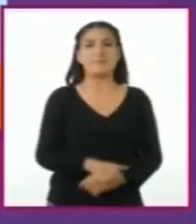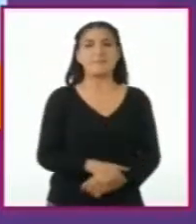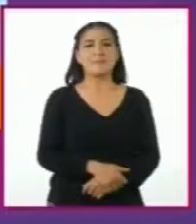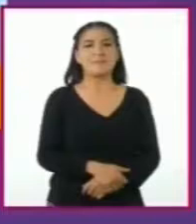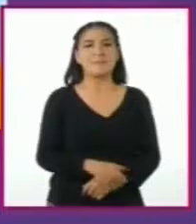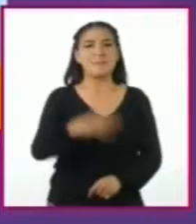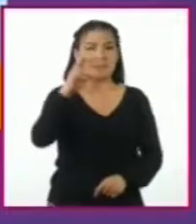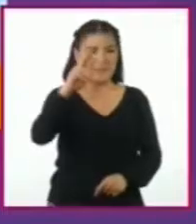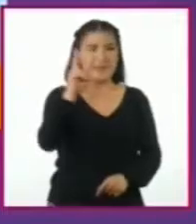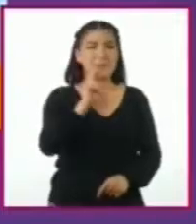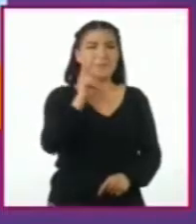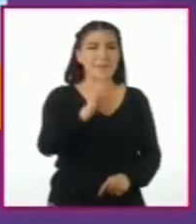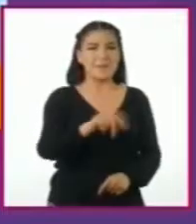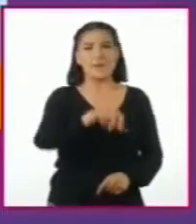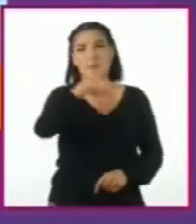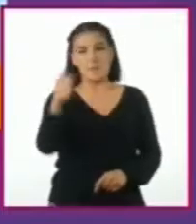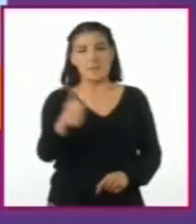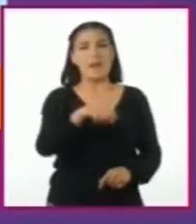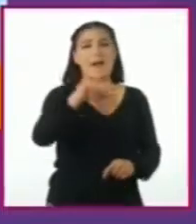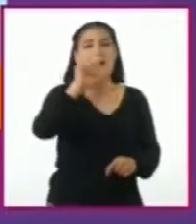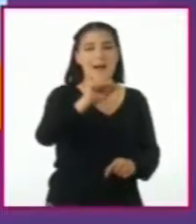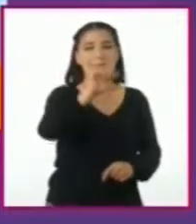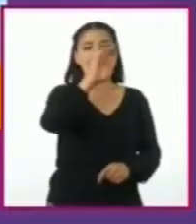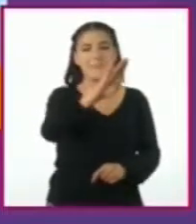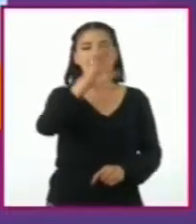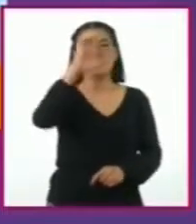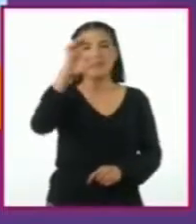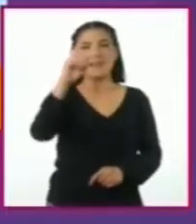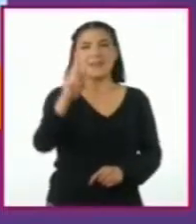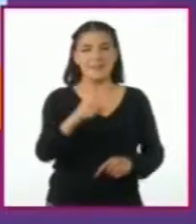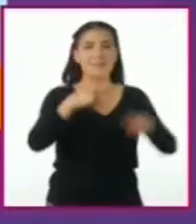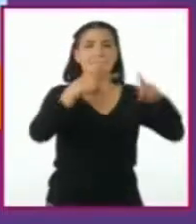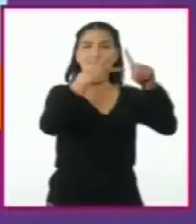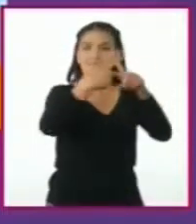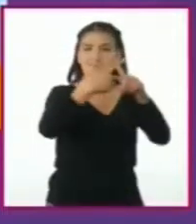los ángulos del cuadrilátero A, B, C, D.